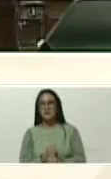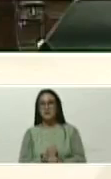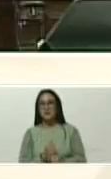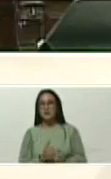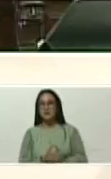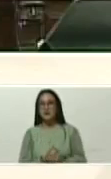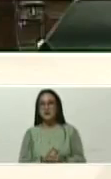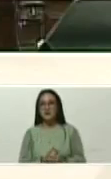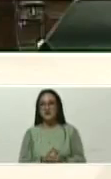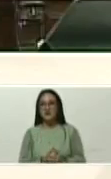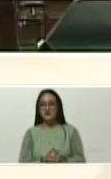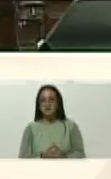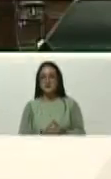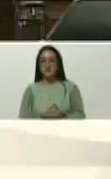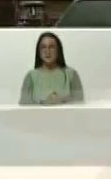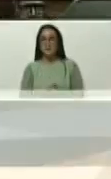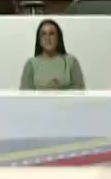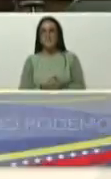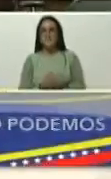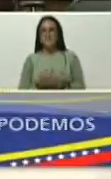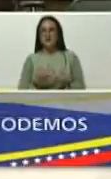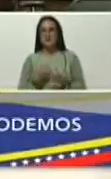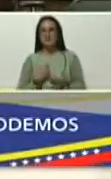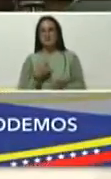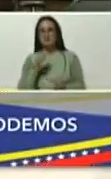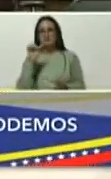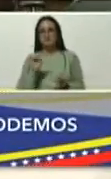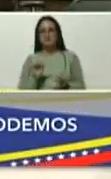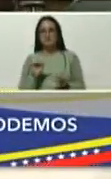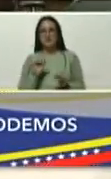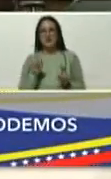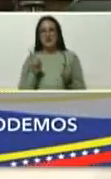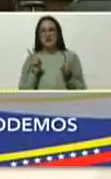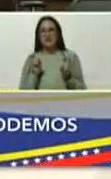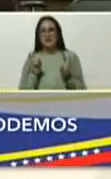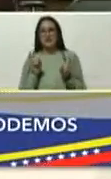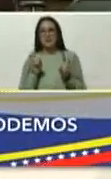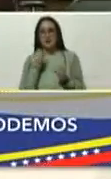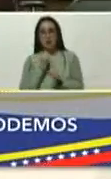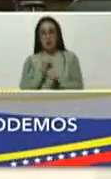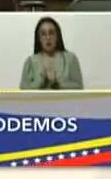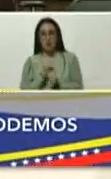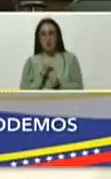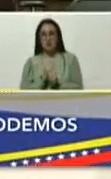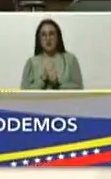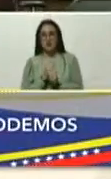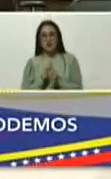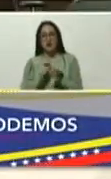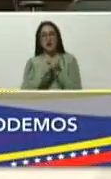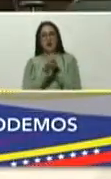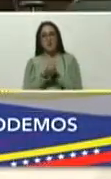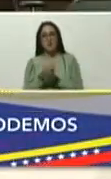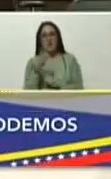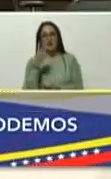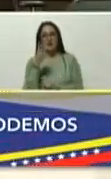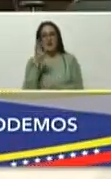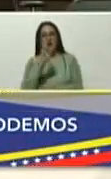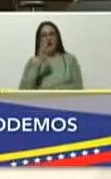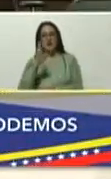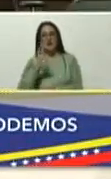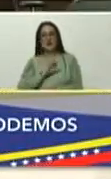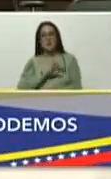Construyamos, pues, construyamos. Y dejo aquí bien instalado esta jornada de cambio con las tres R del